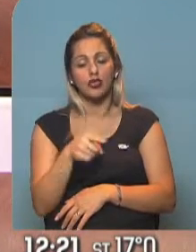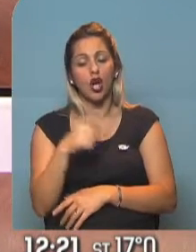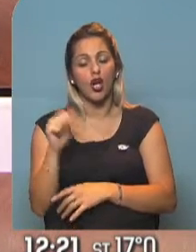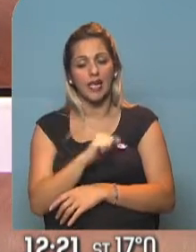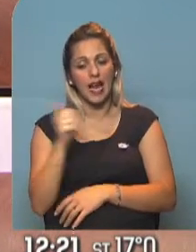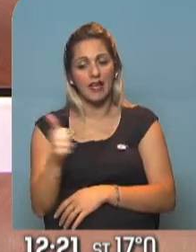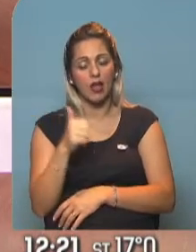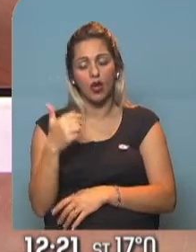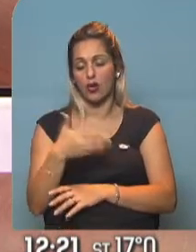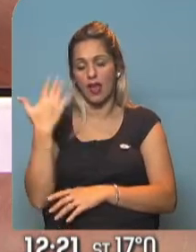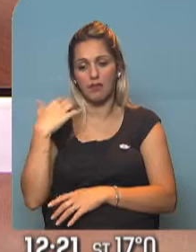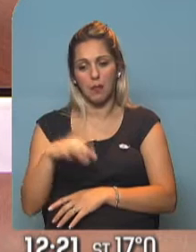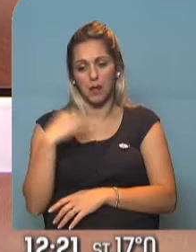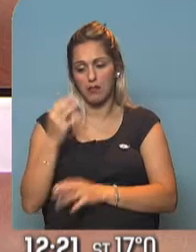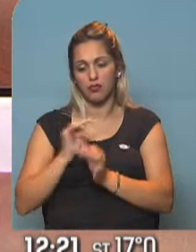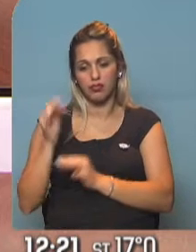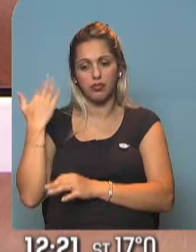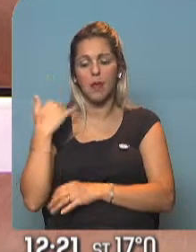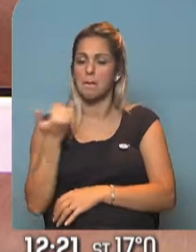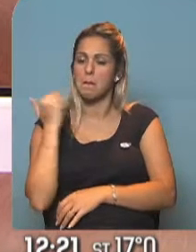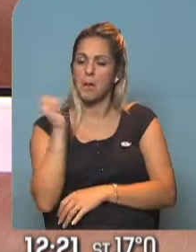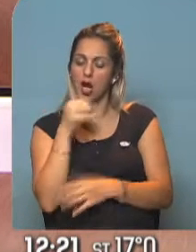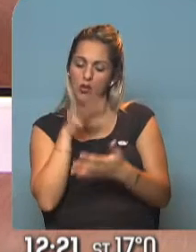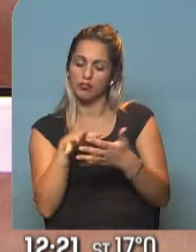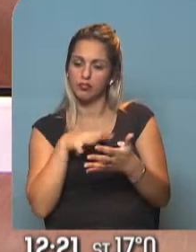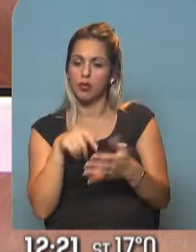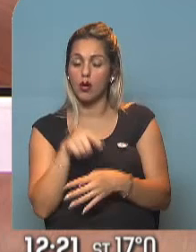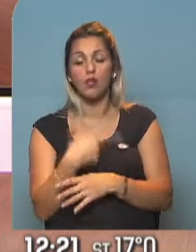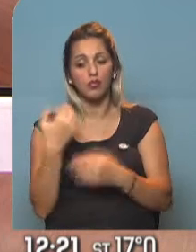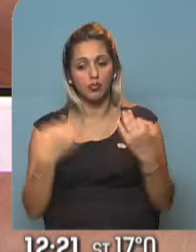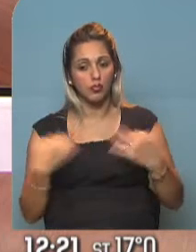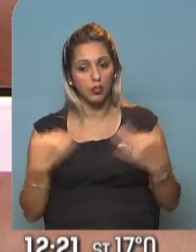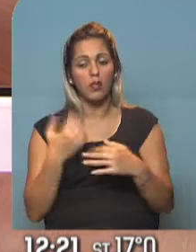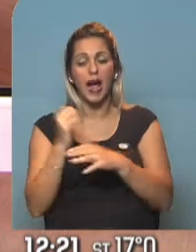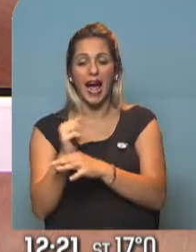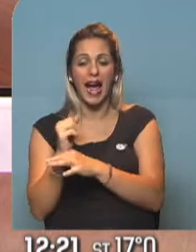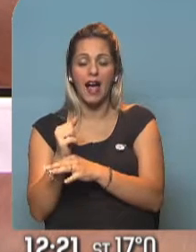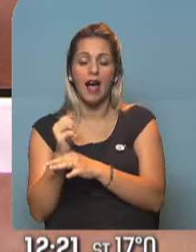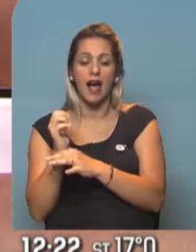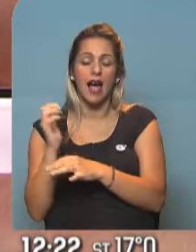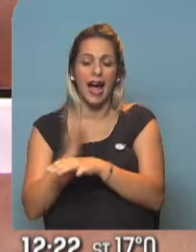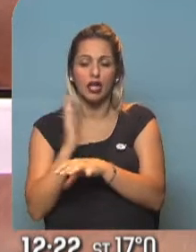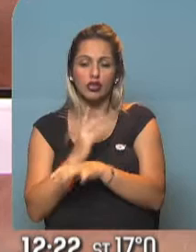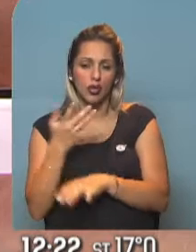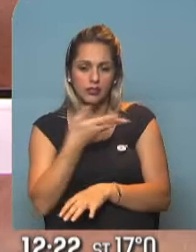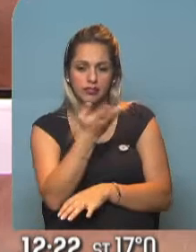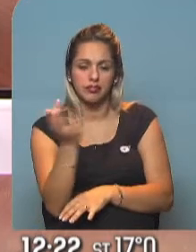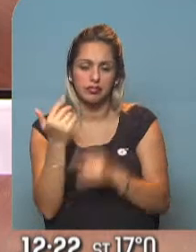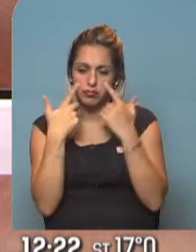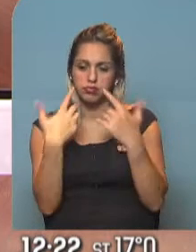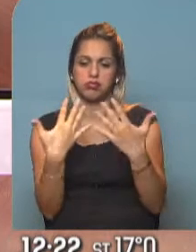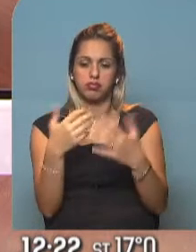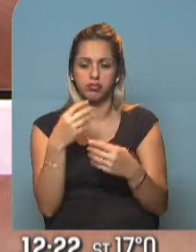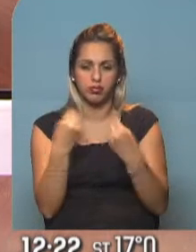del Oscar hace un par de años por mejor guión en Birdman. Y con un muy buen elenco que encabeza Guillermo Francella junto a Federico